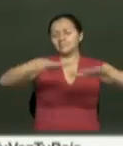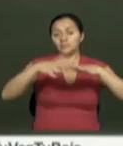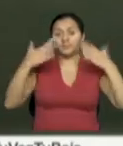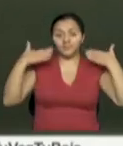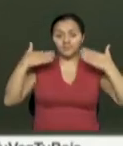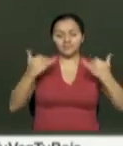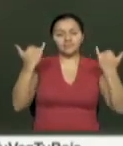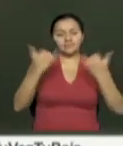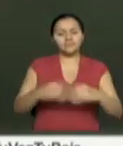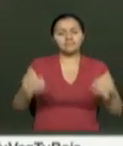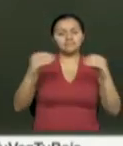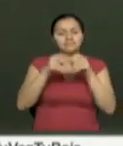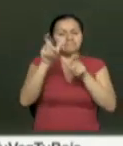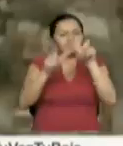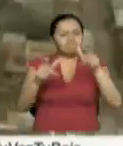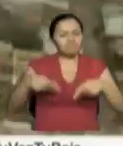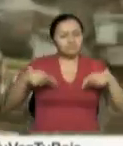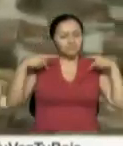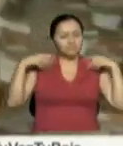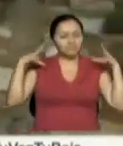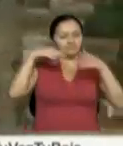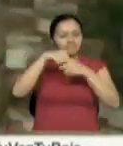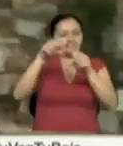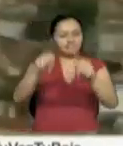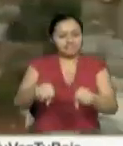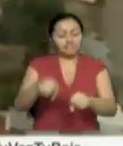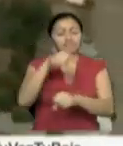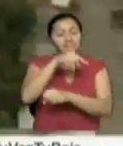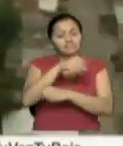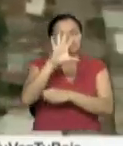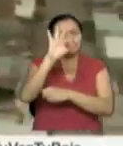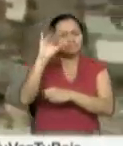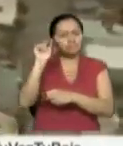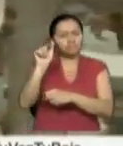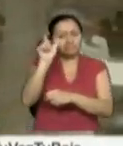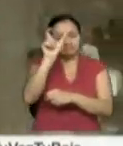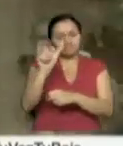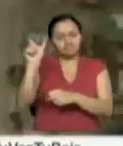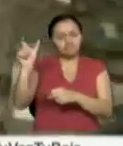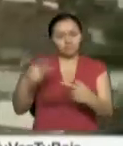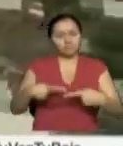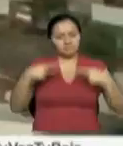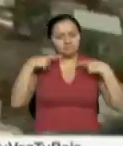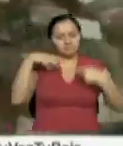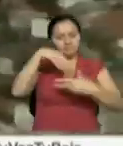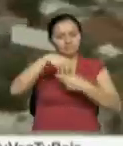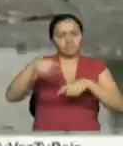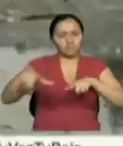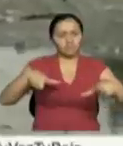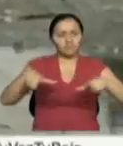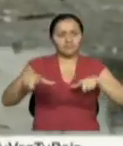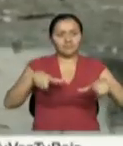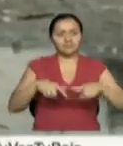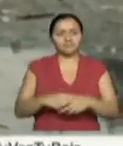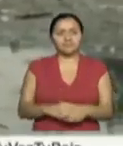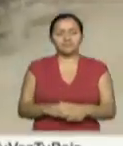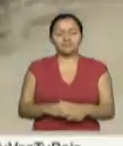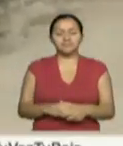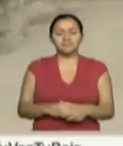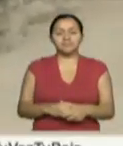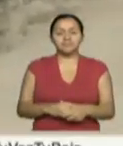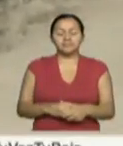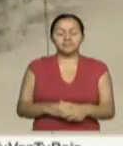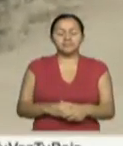y densamente poblados. Se estima que más de 500,000 de personas habitan en este populoso sector. Antes